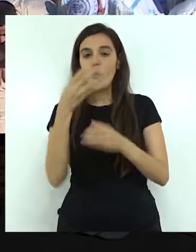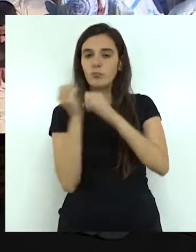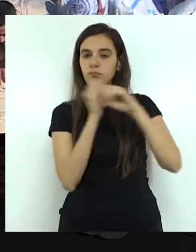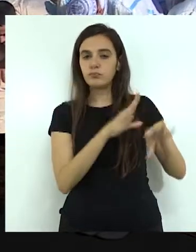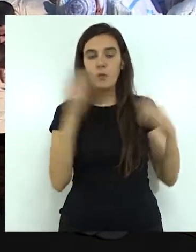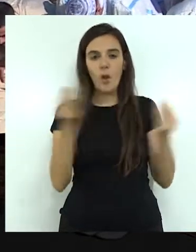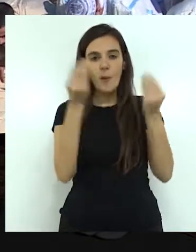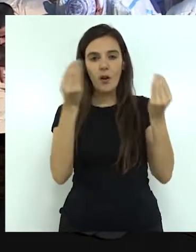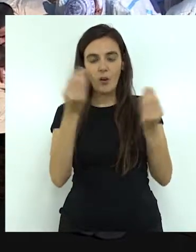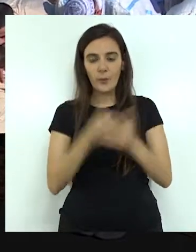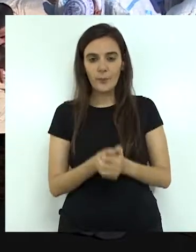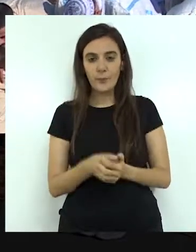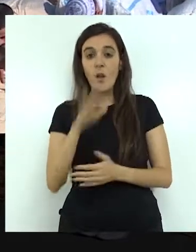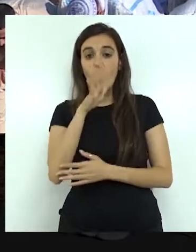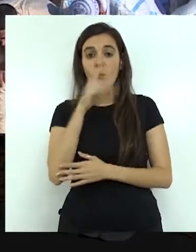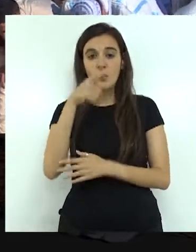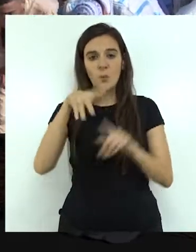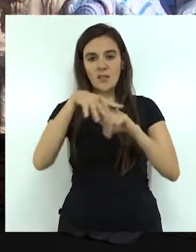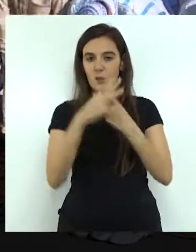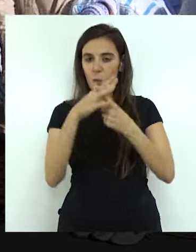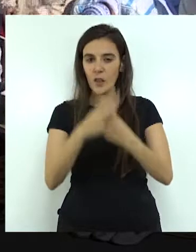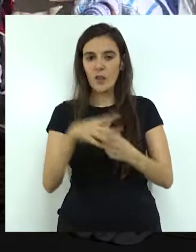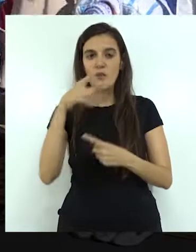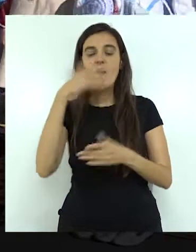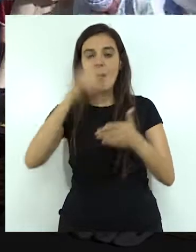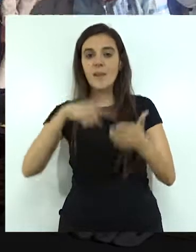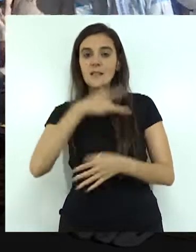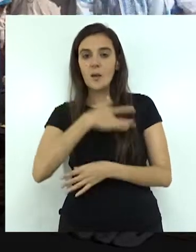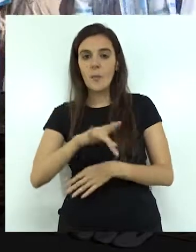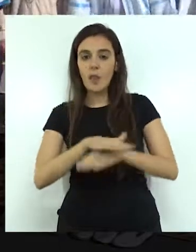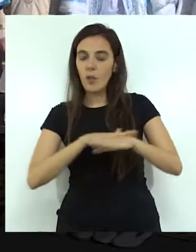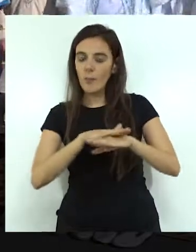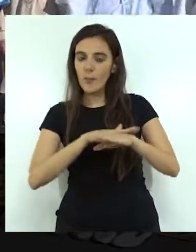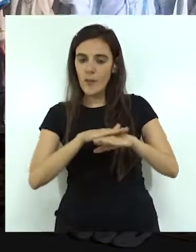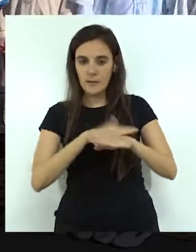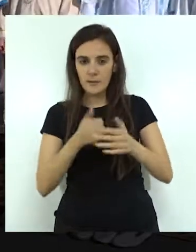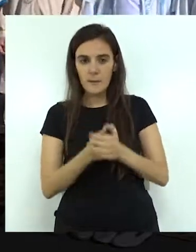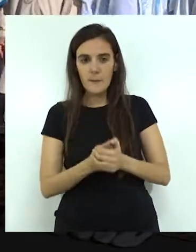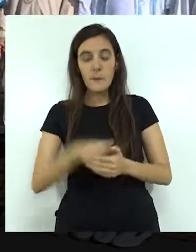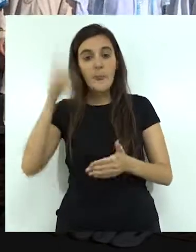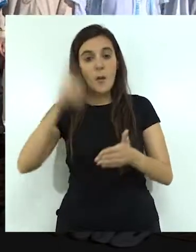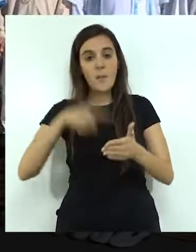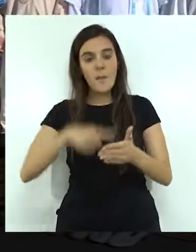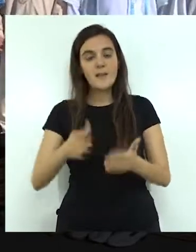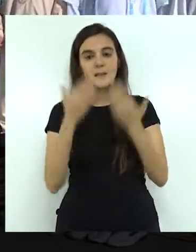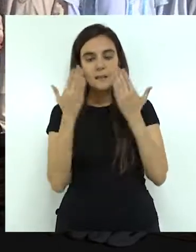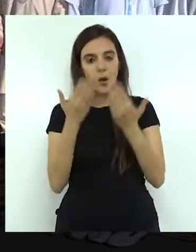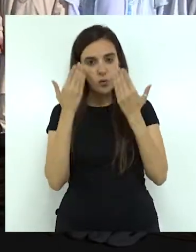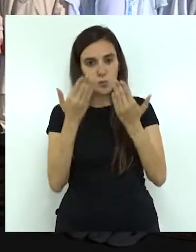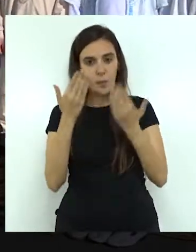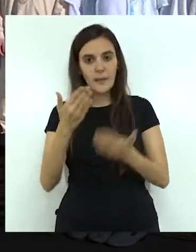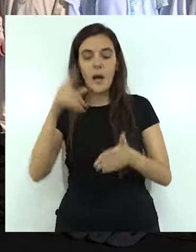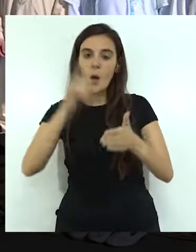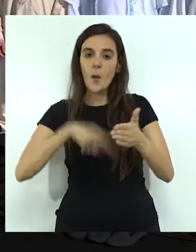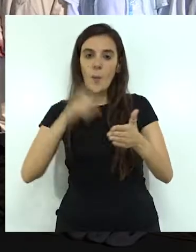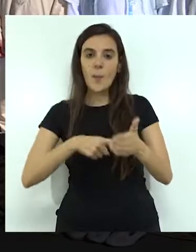y por lo tanto es el mes del perdón es el mes de la súplica del mes de la recitación del